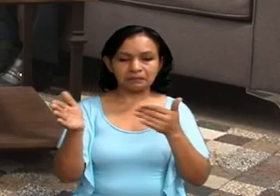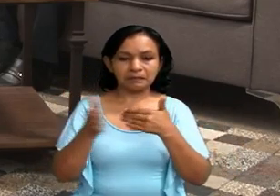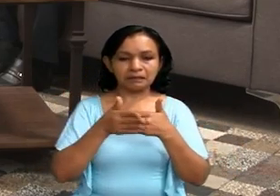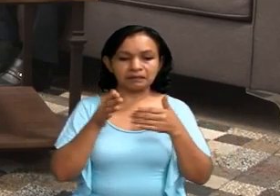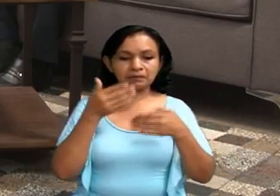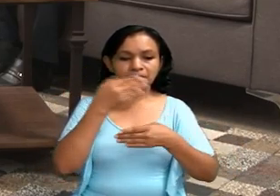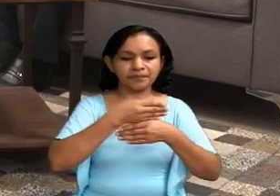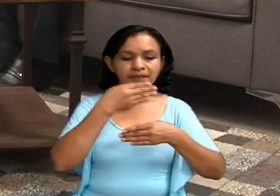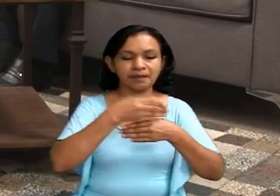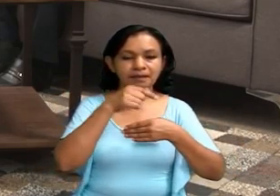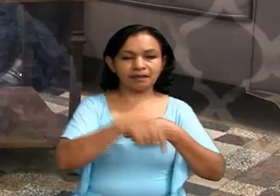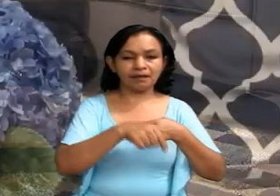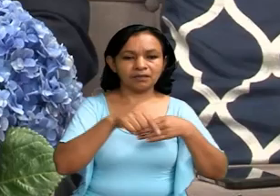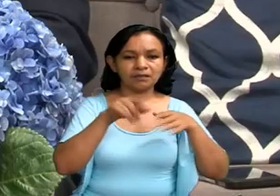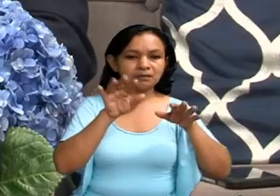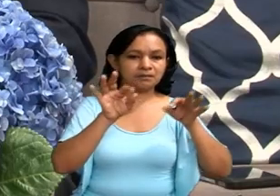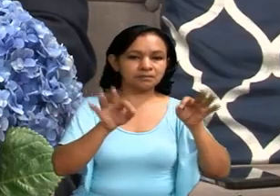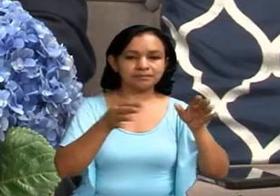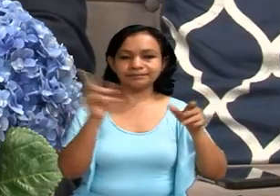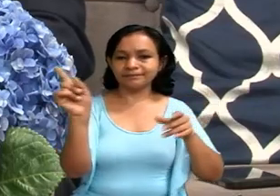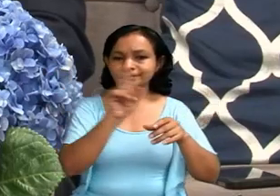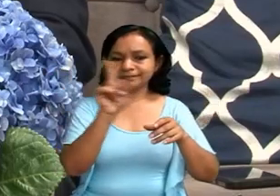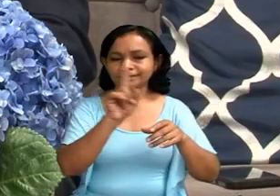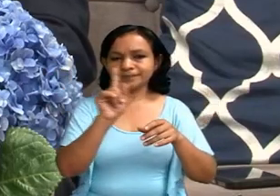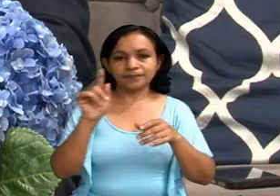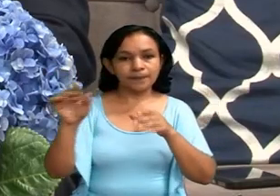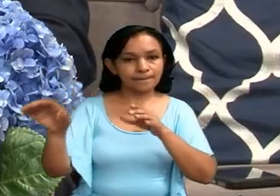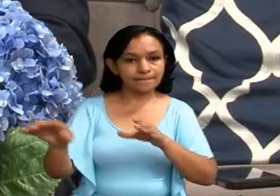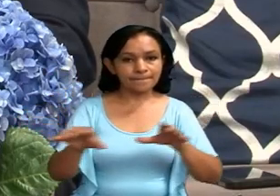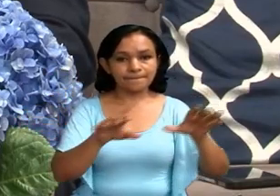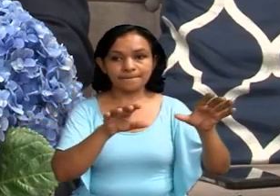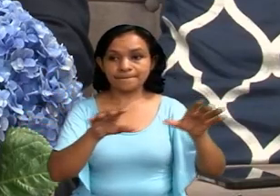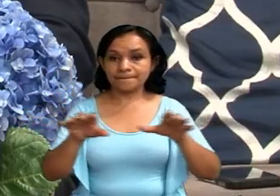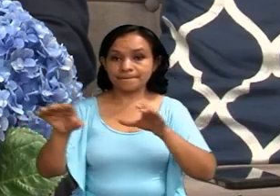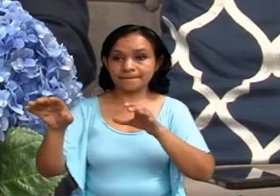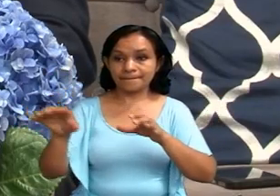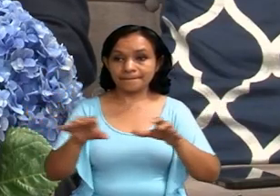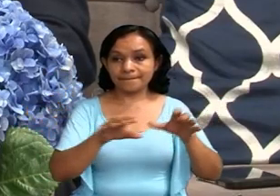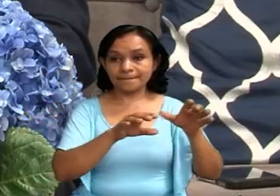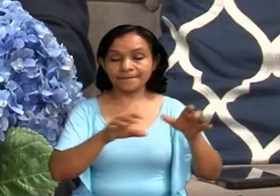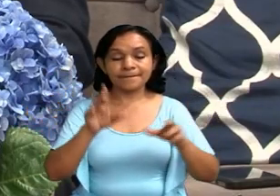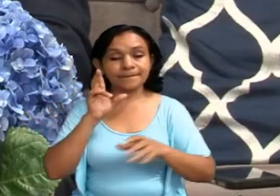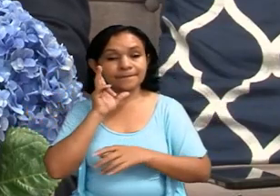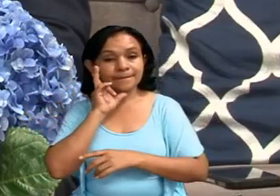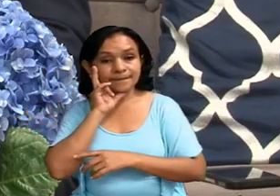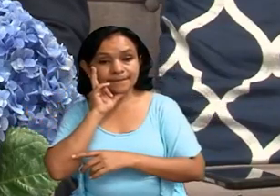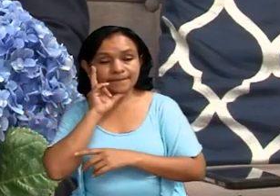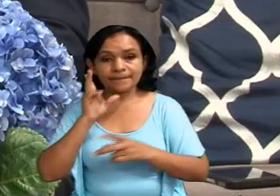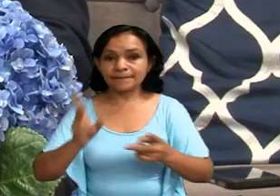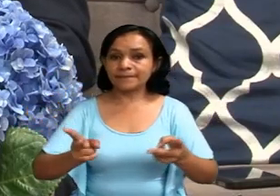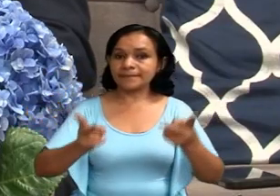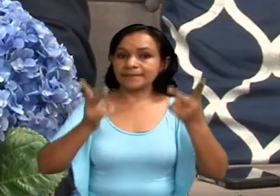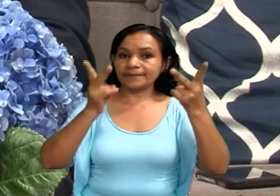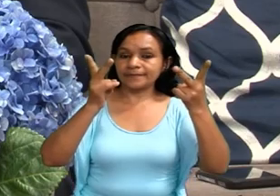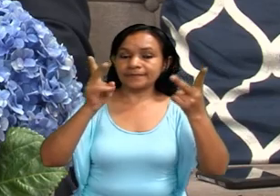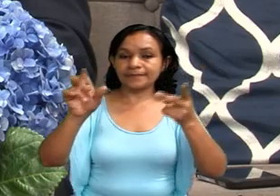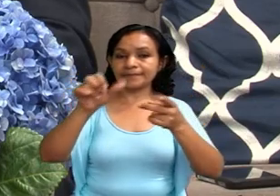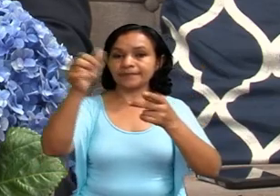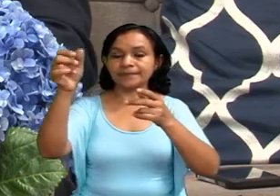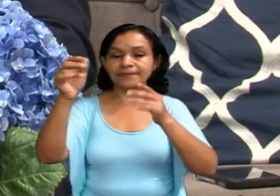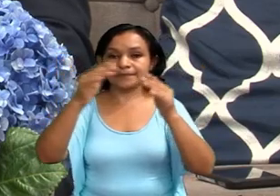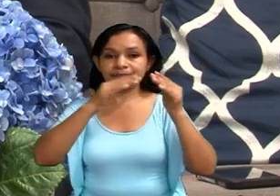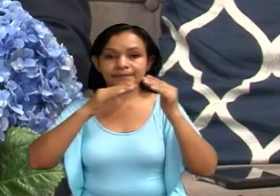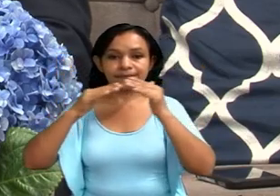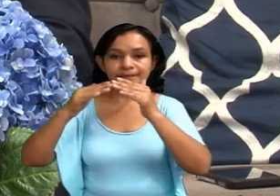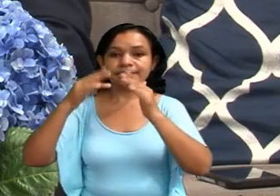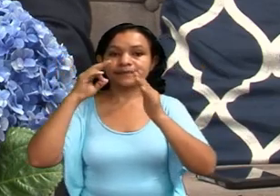teatro, lo sacamos. Igualmente, todos los espectáculos alrededor de la vida de Rubén Darío los hemos llevado a otras ciudades.